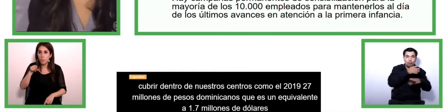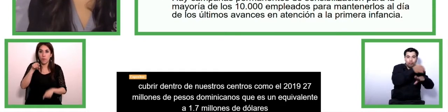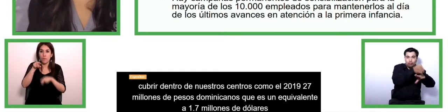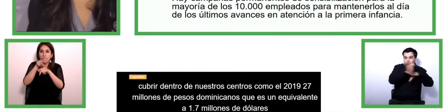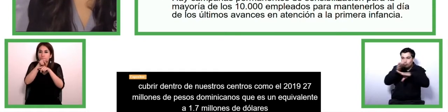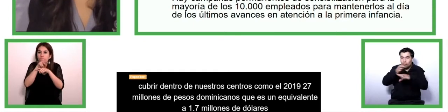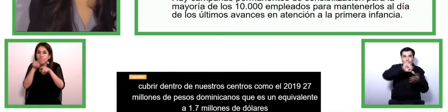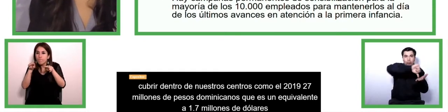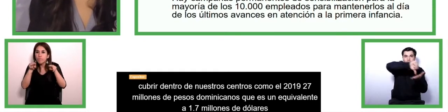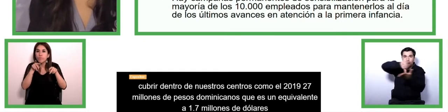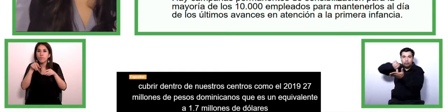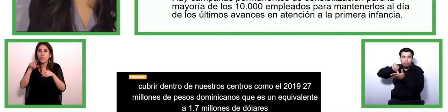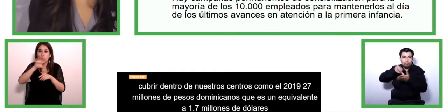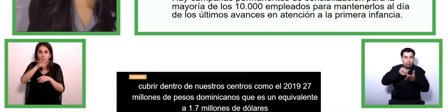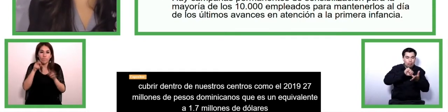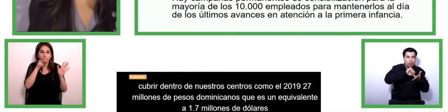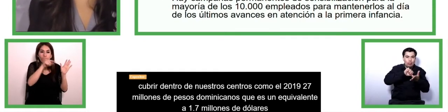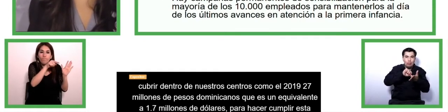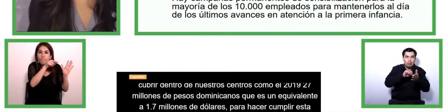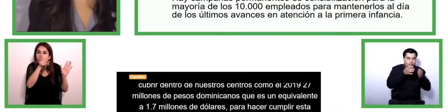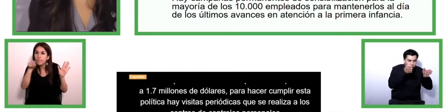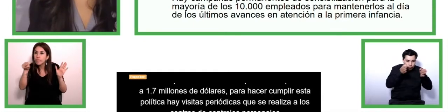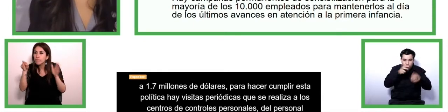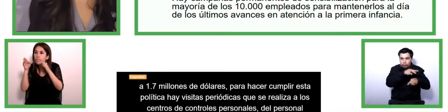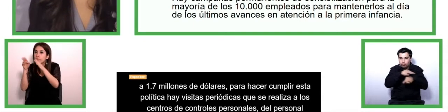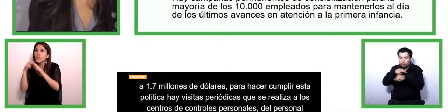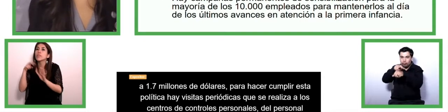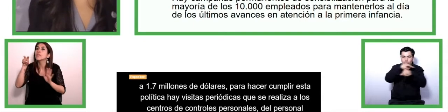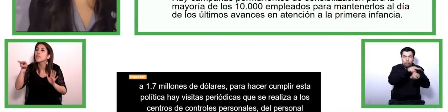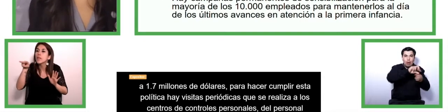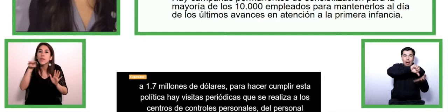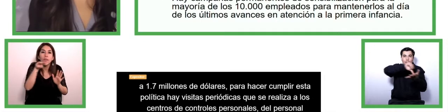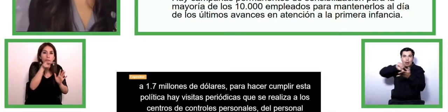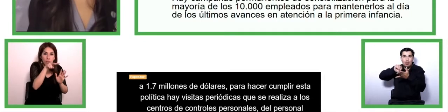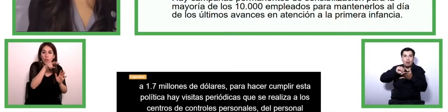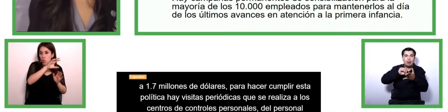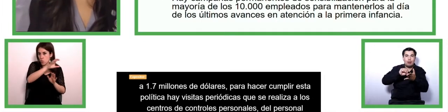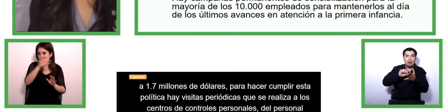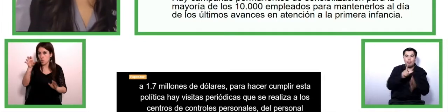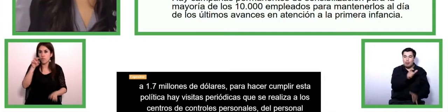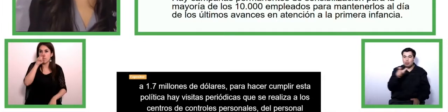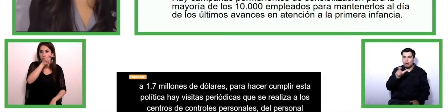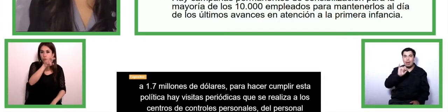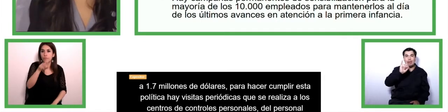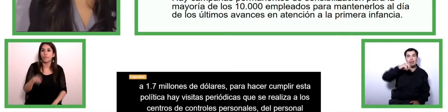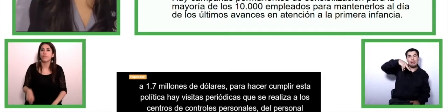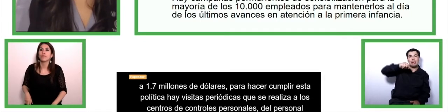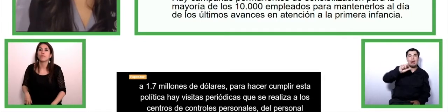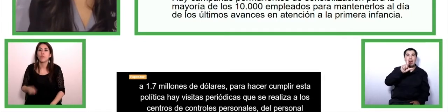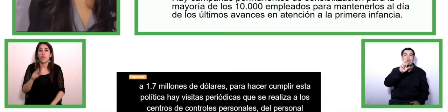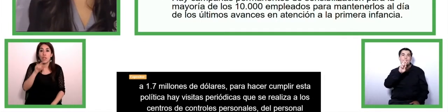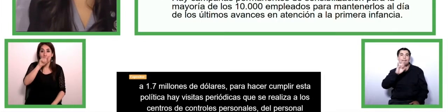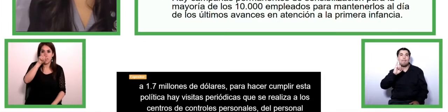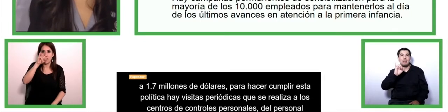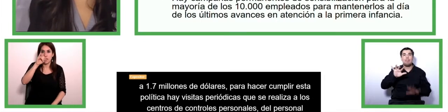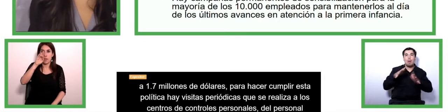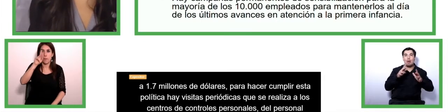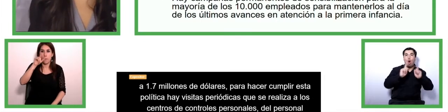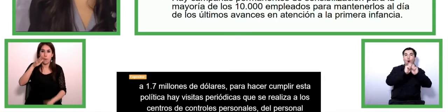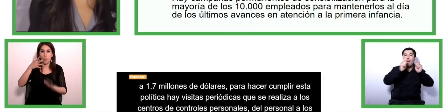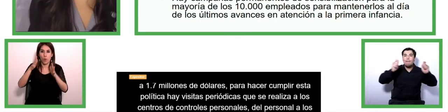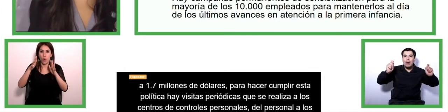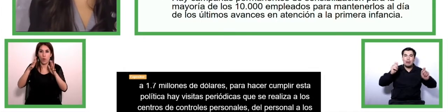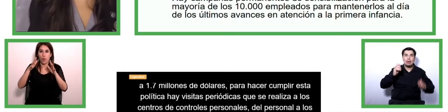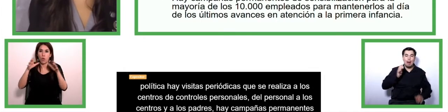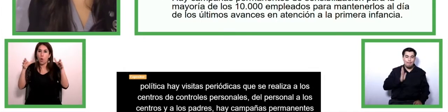controles personales del personal de INAIPI a los centros y a los padres. Hay campañas permanentes de sensibilización